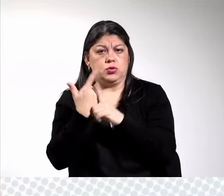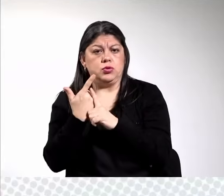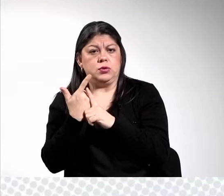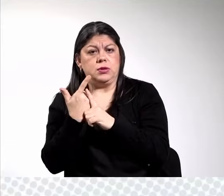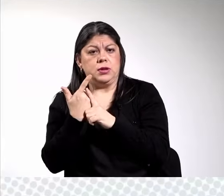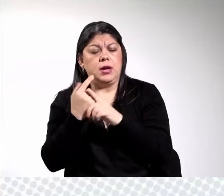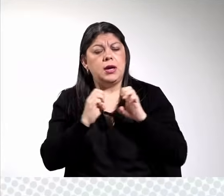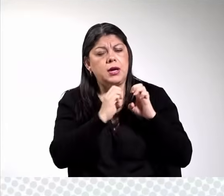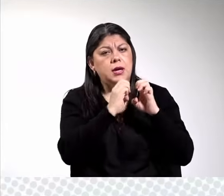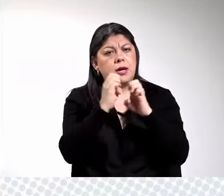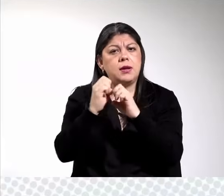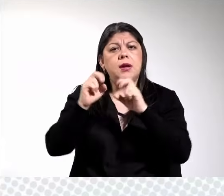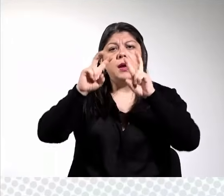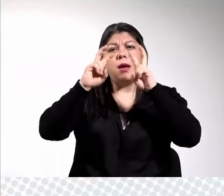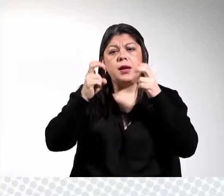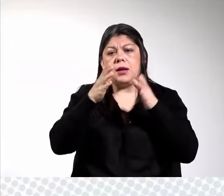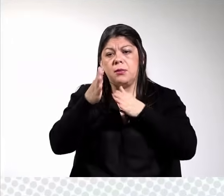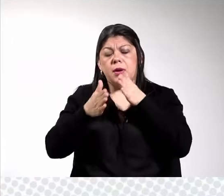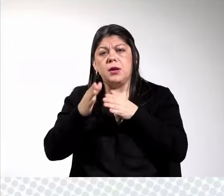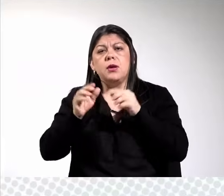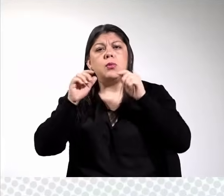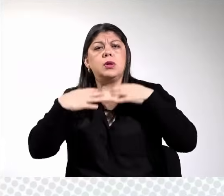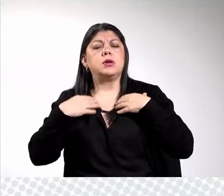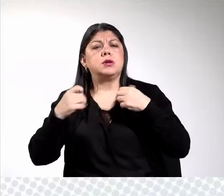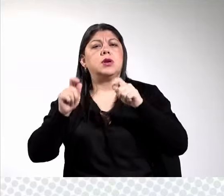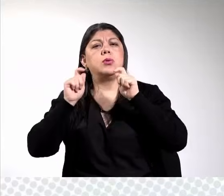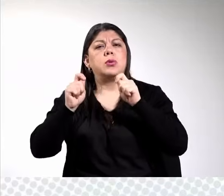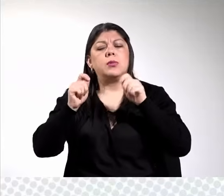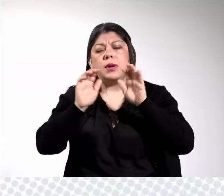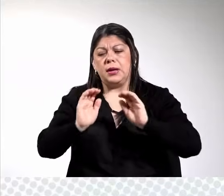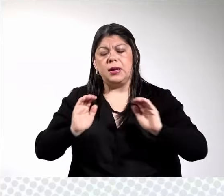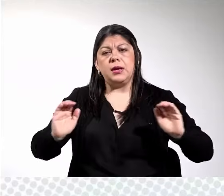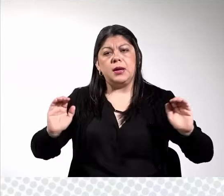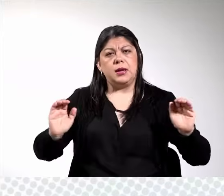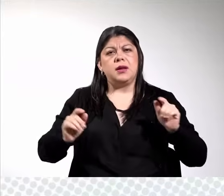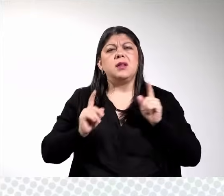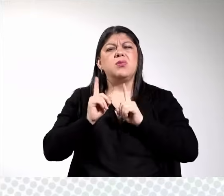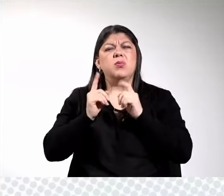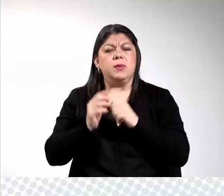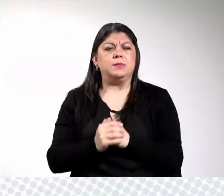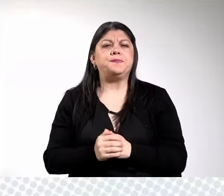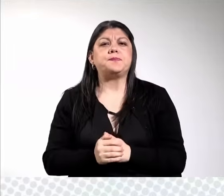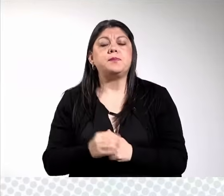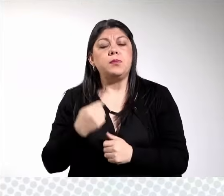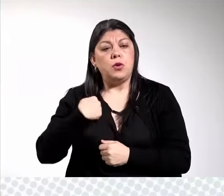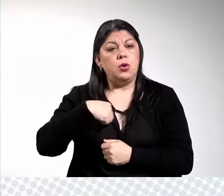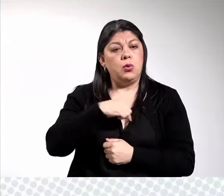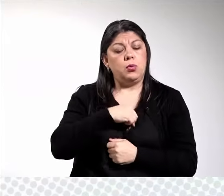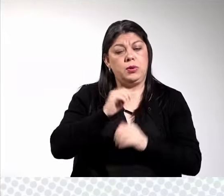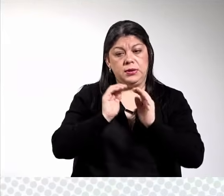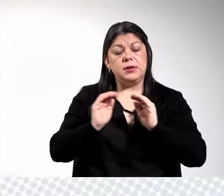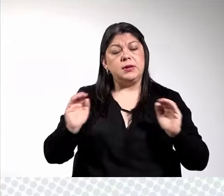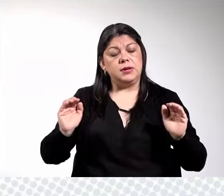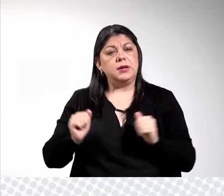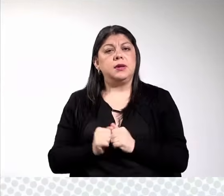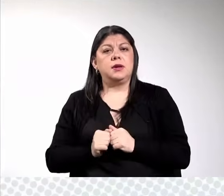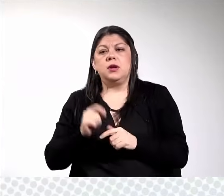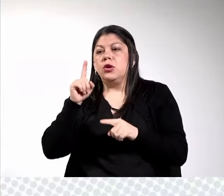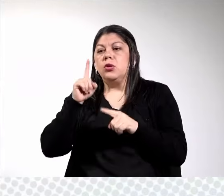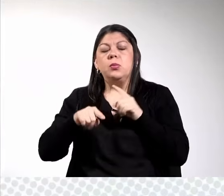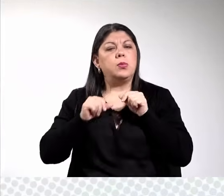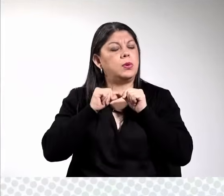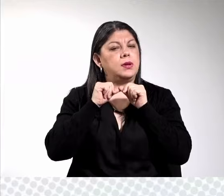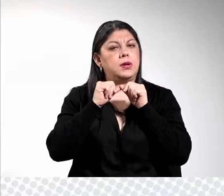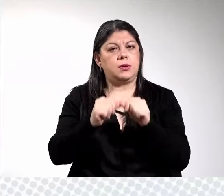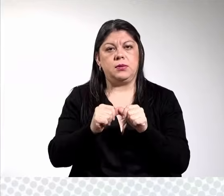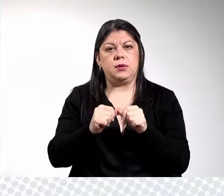y estratégica en materia de cuidados, salud, educación para la niñez costarricense? Sí, nuestra niñez no puede seguir